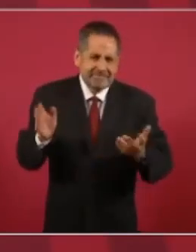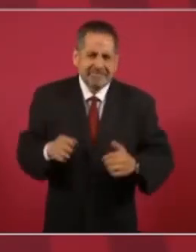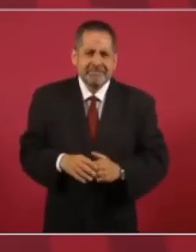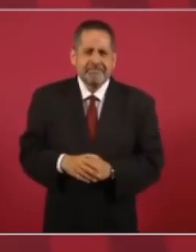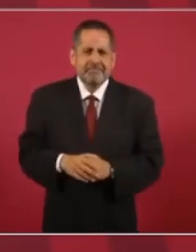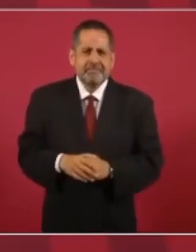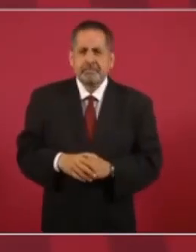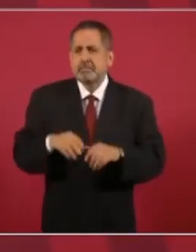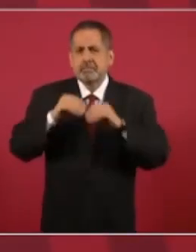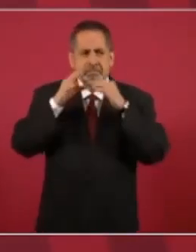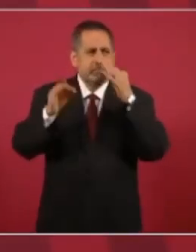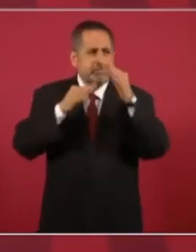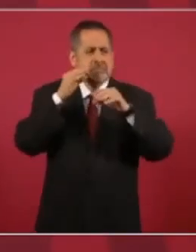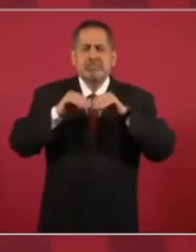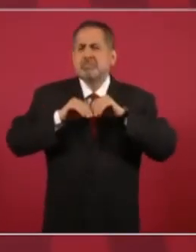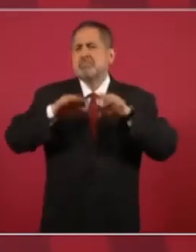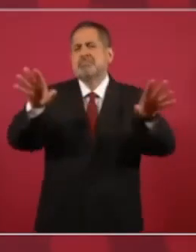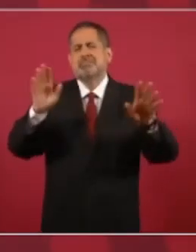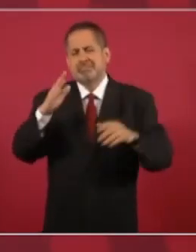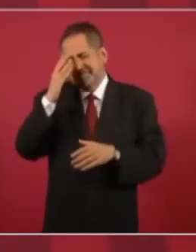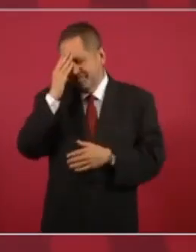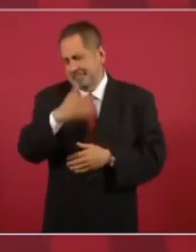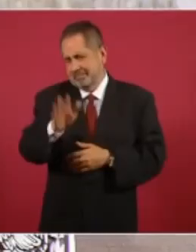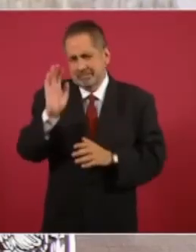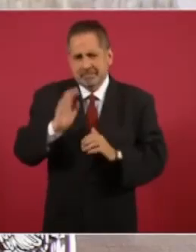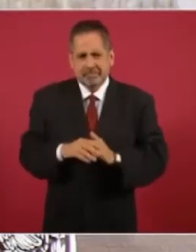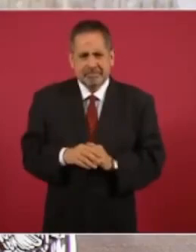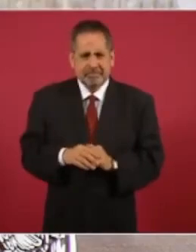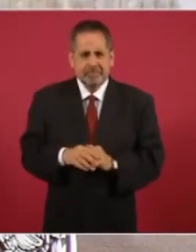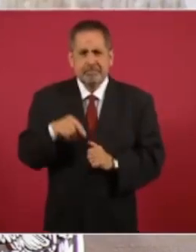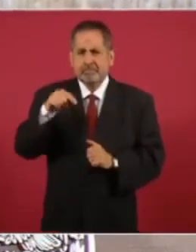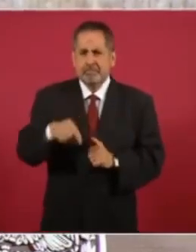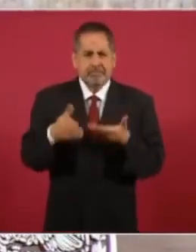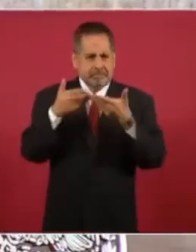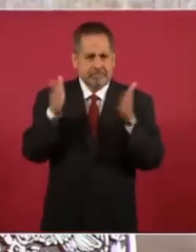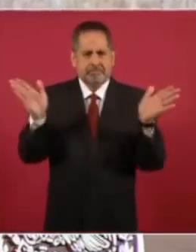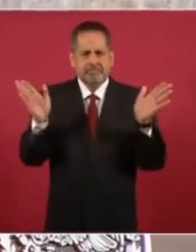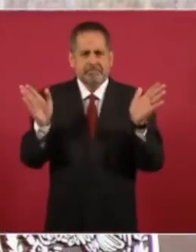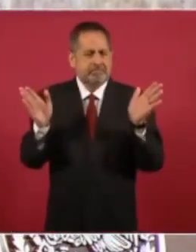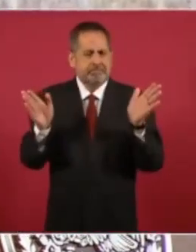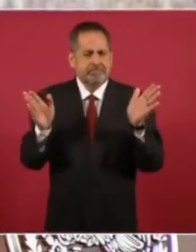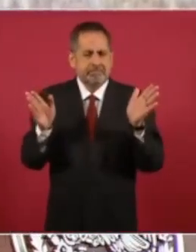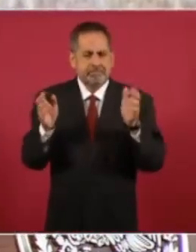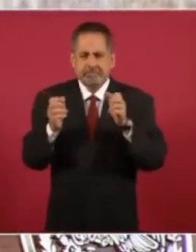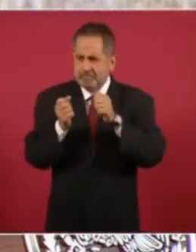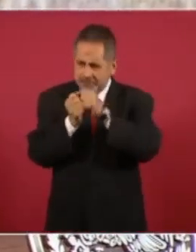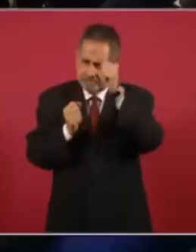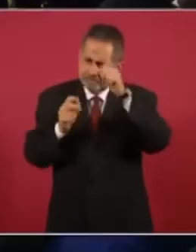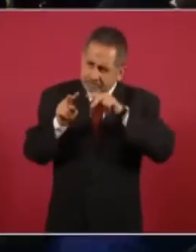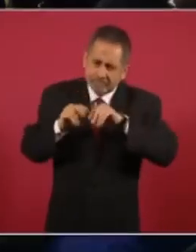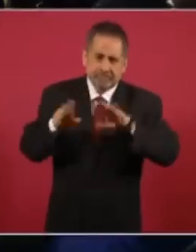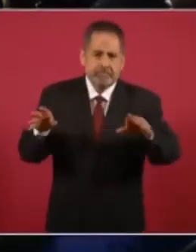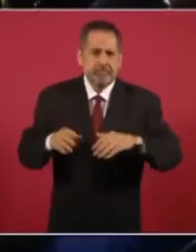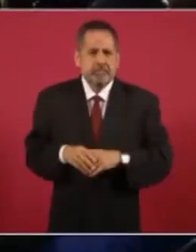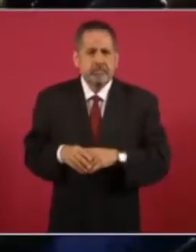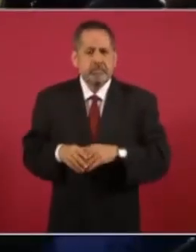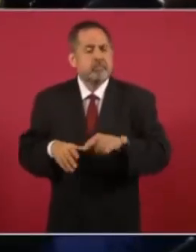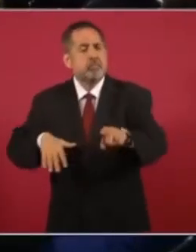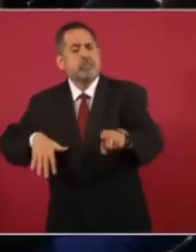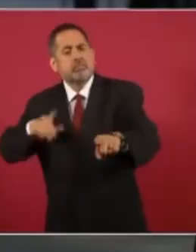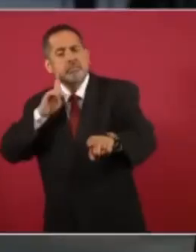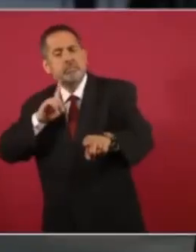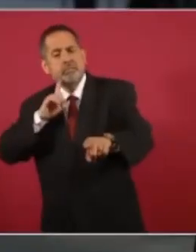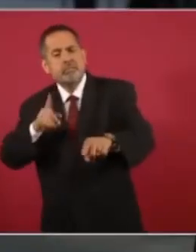se hace público todo. Aquí la vida pública es cada vez más pública. Es que justo adelantaba usted que